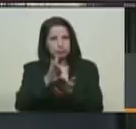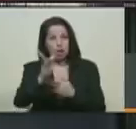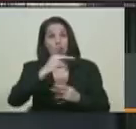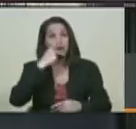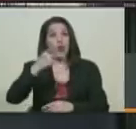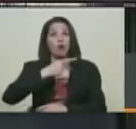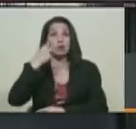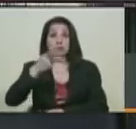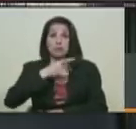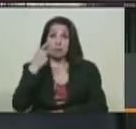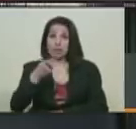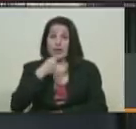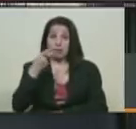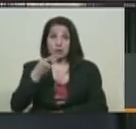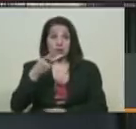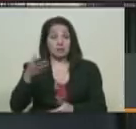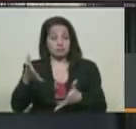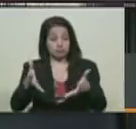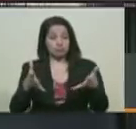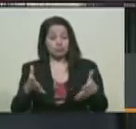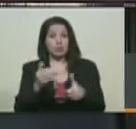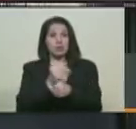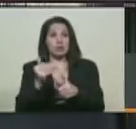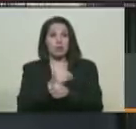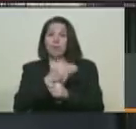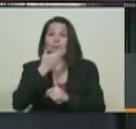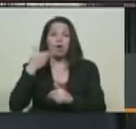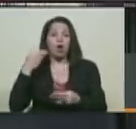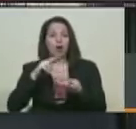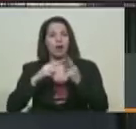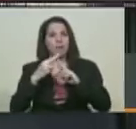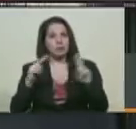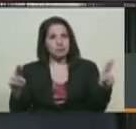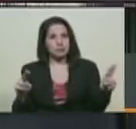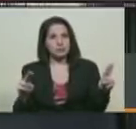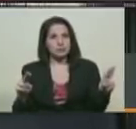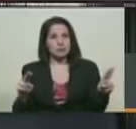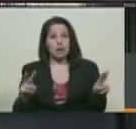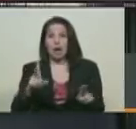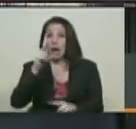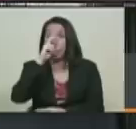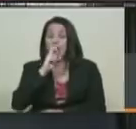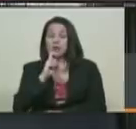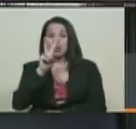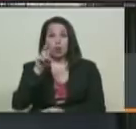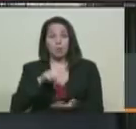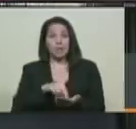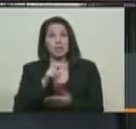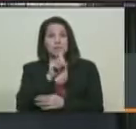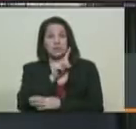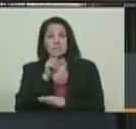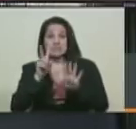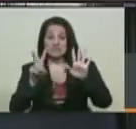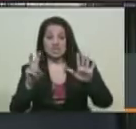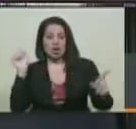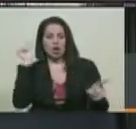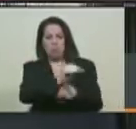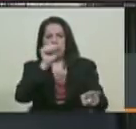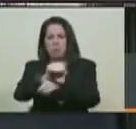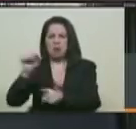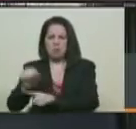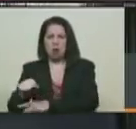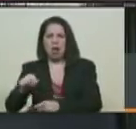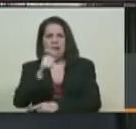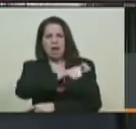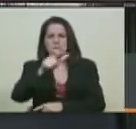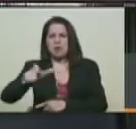política, logramos que triunfara la paz. Y en el año 2017 derrotamos a los guarimberos, a